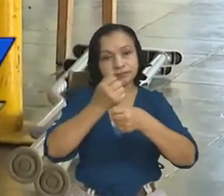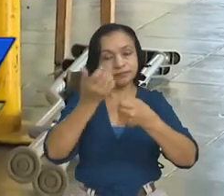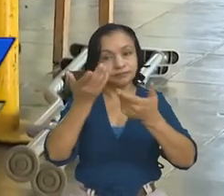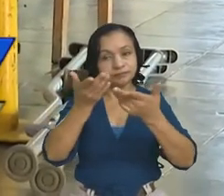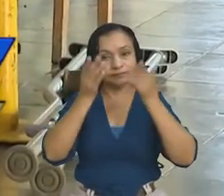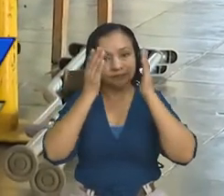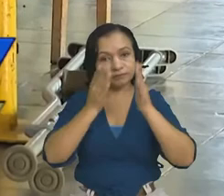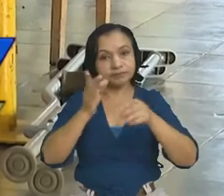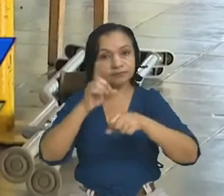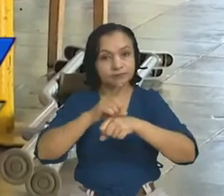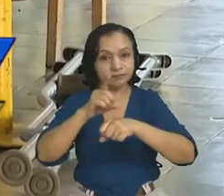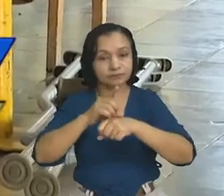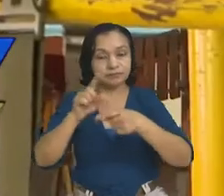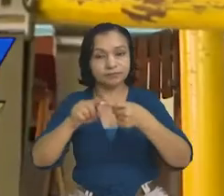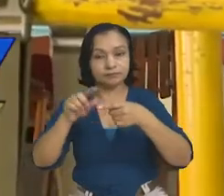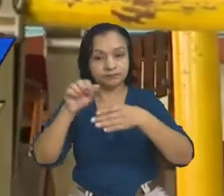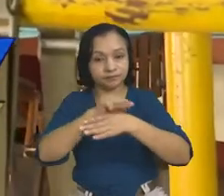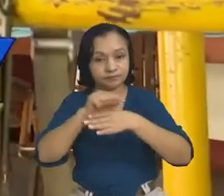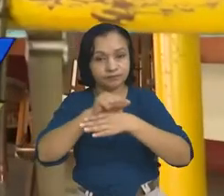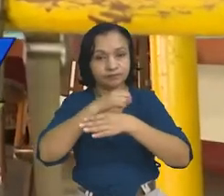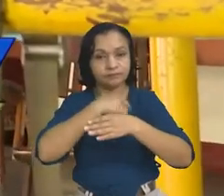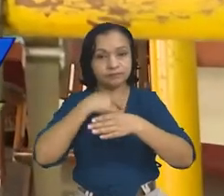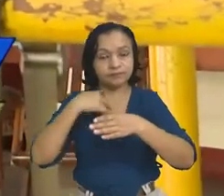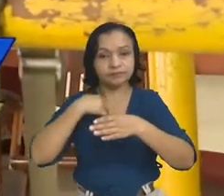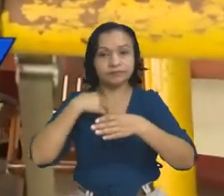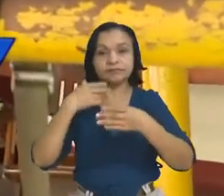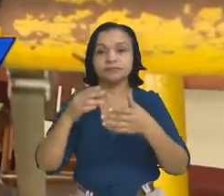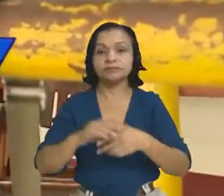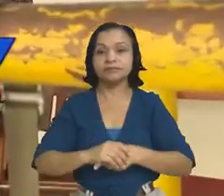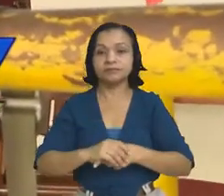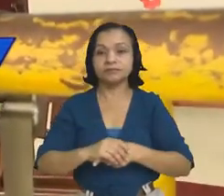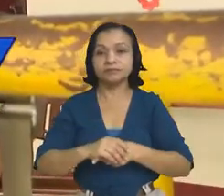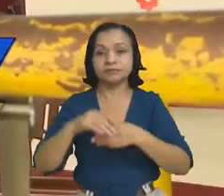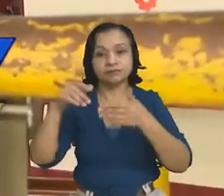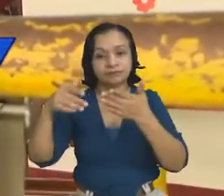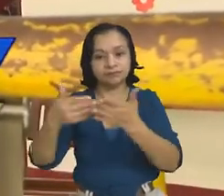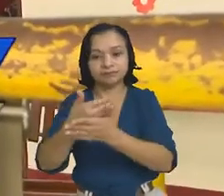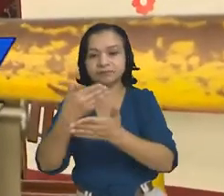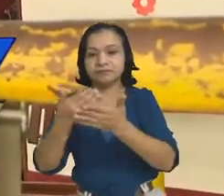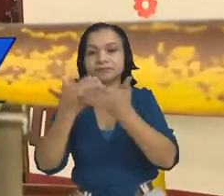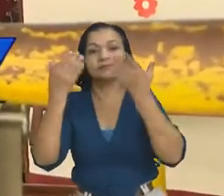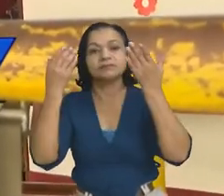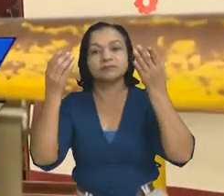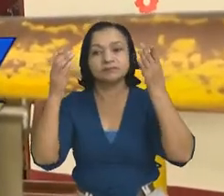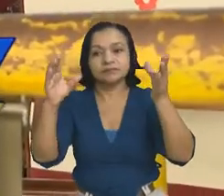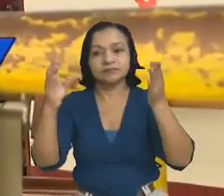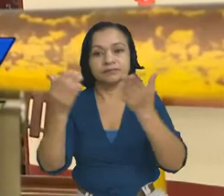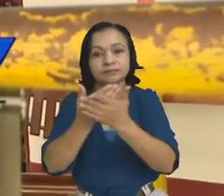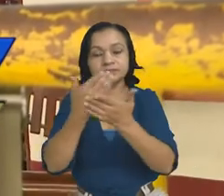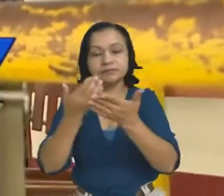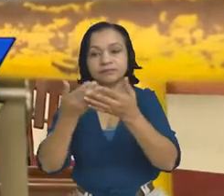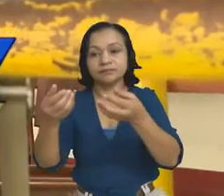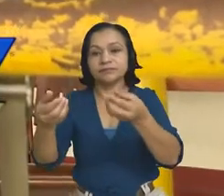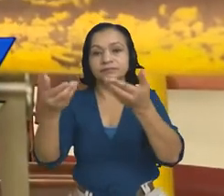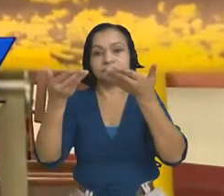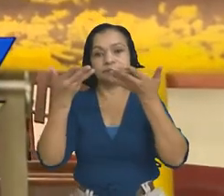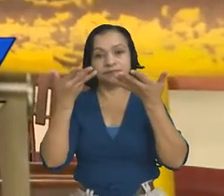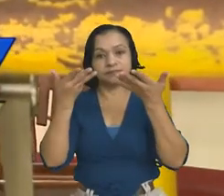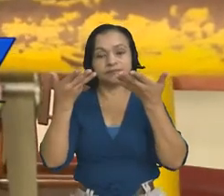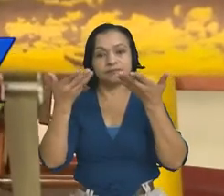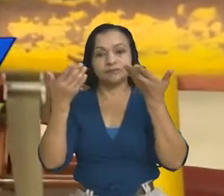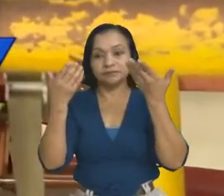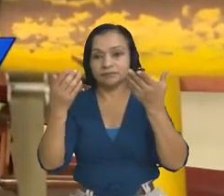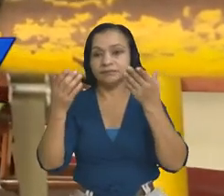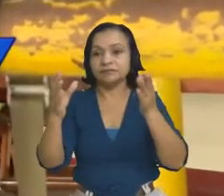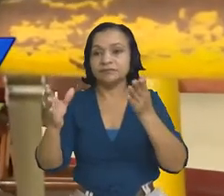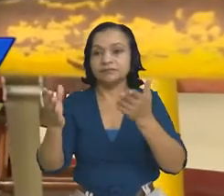y de realmente de la práctica que se hace con los pacientes actualmente, sino que ahora van a contar con una nueva información sobre estos nuevos equipos